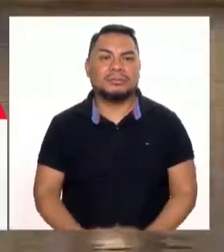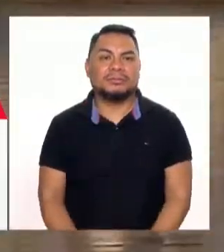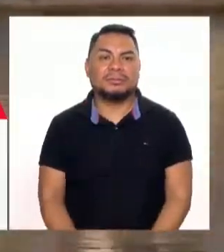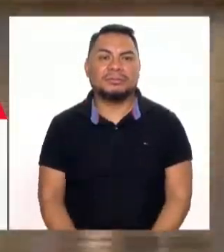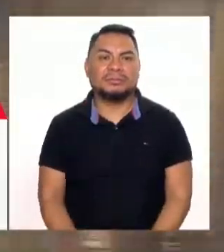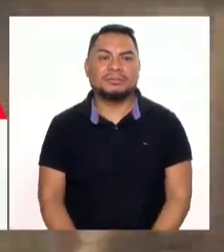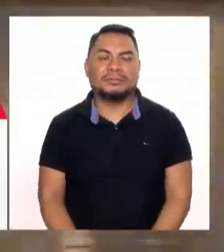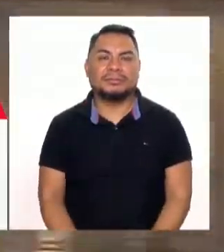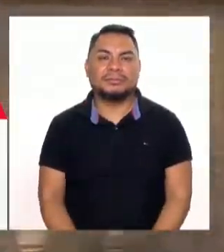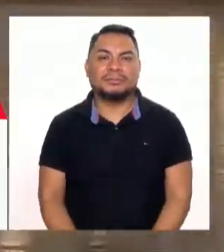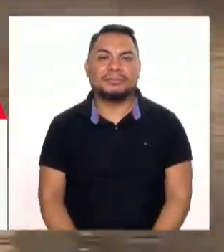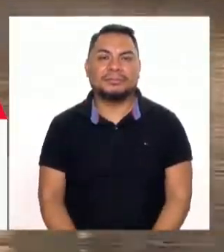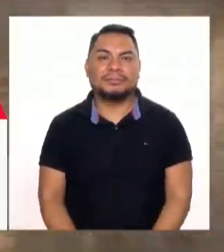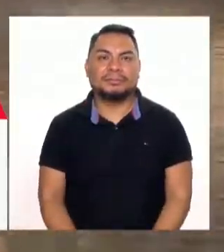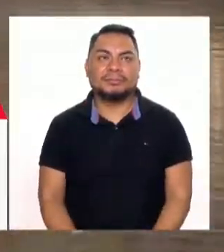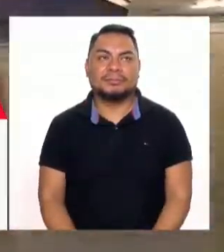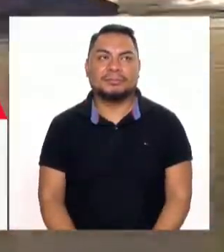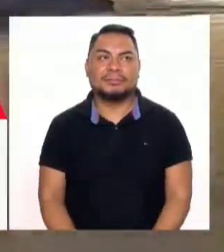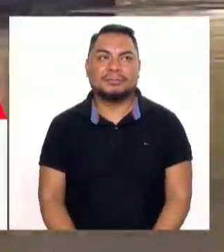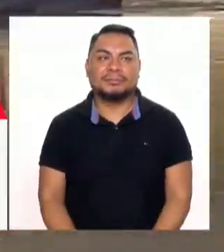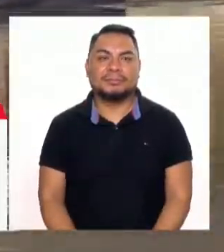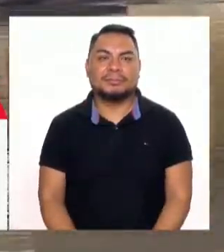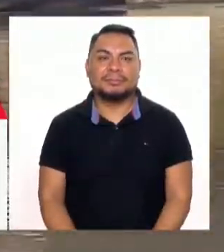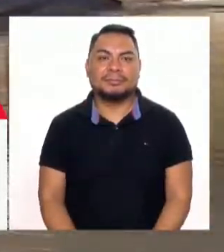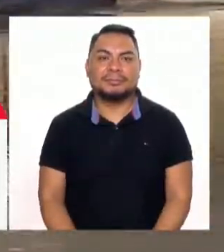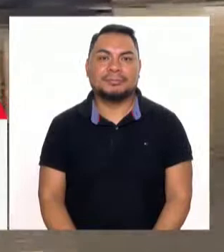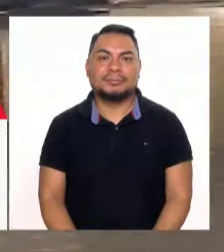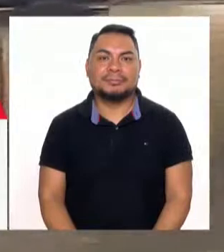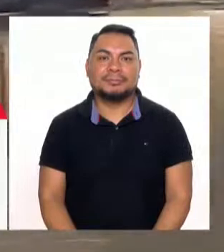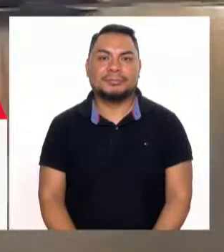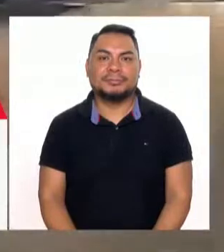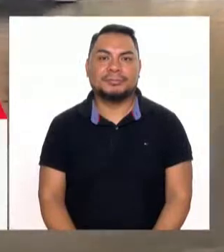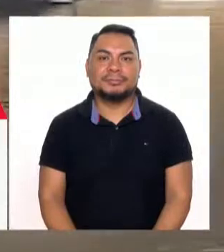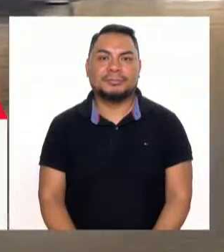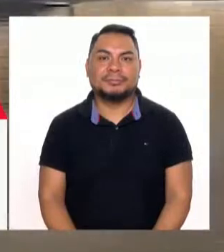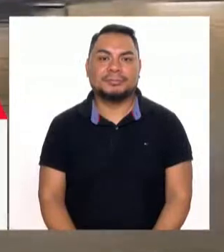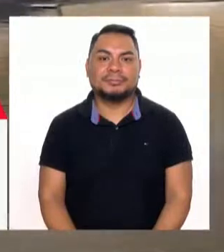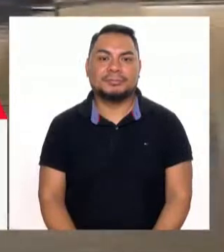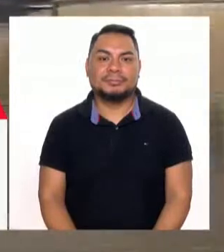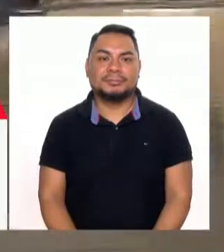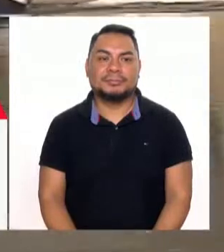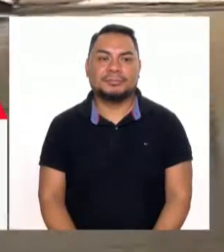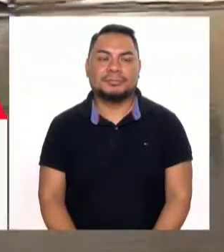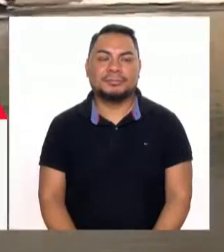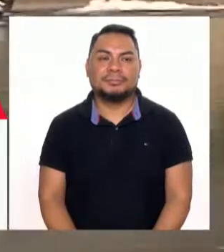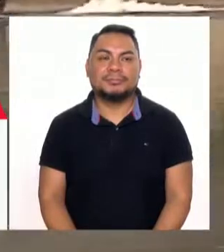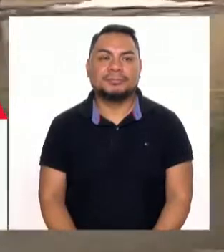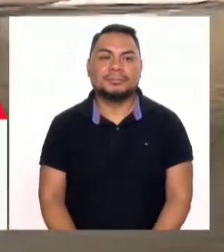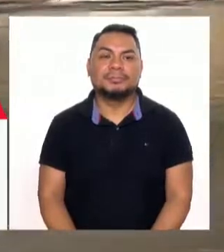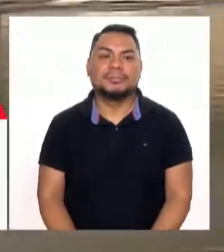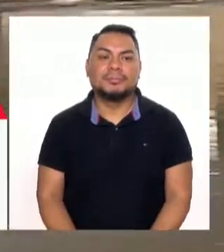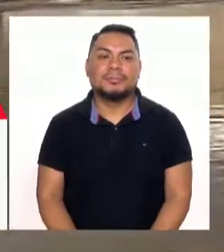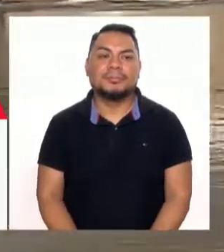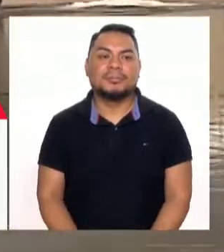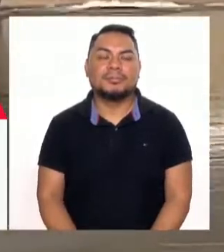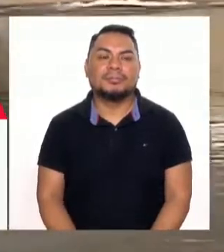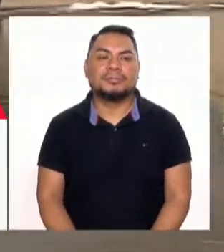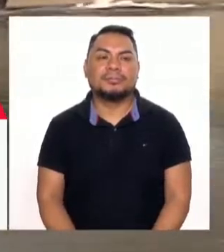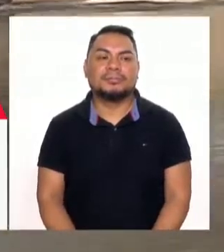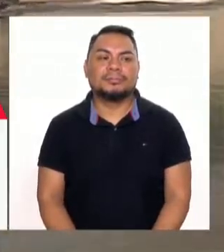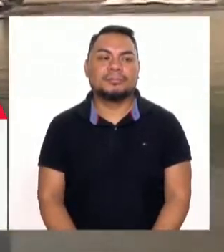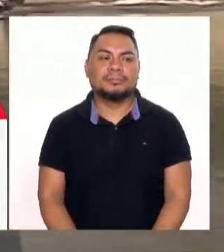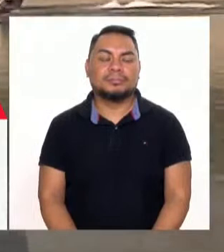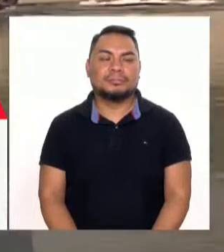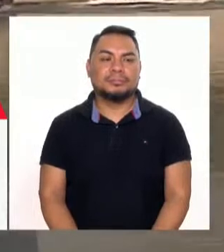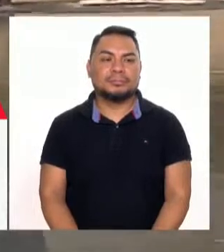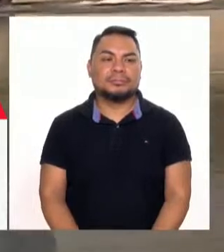a la presidenta Dina boluarte ver desde este punto el río muy bien ahí estábamos